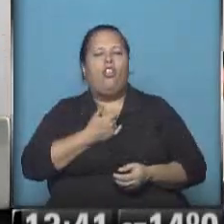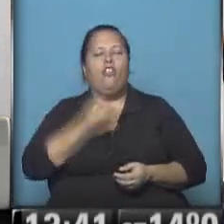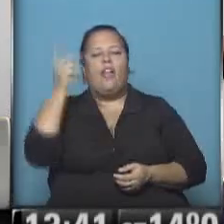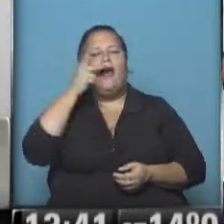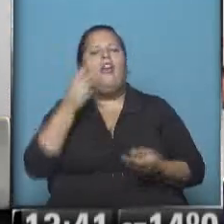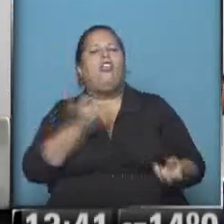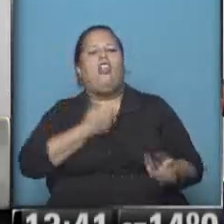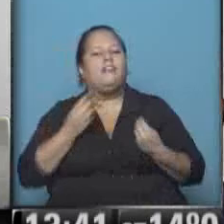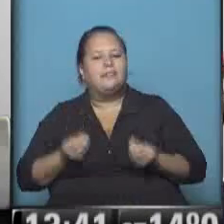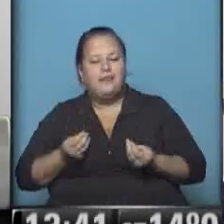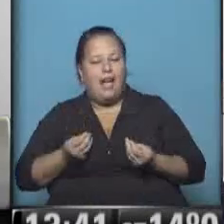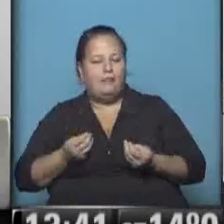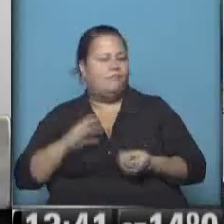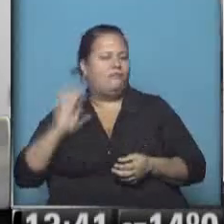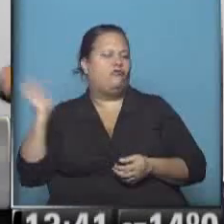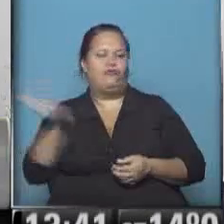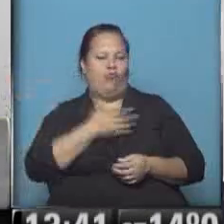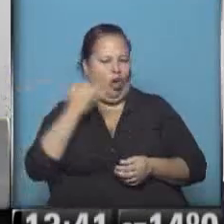hoy?